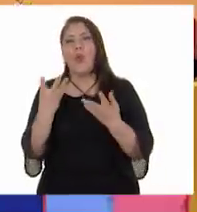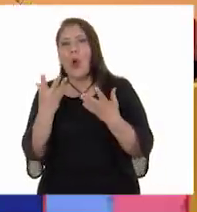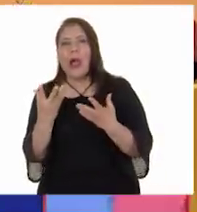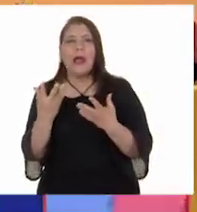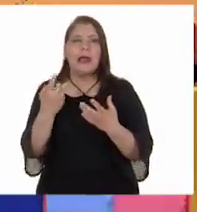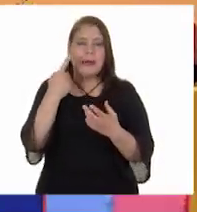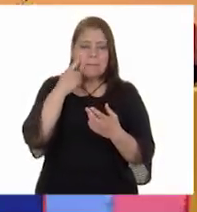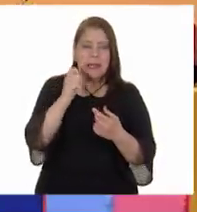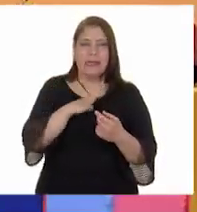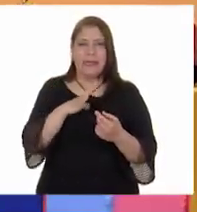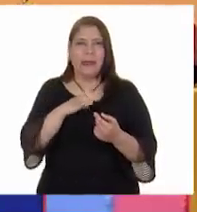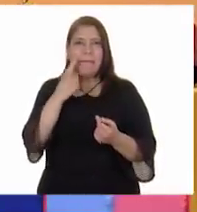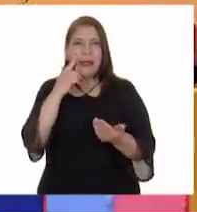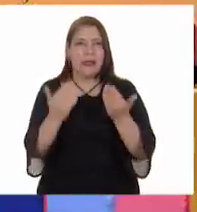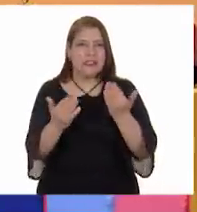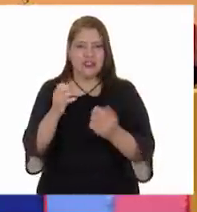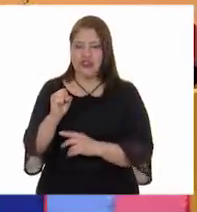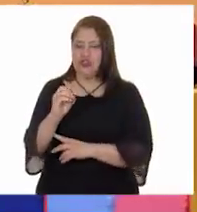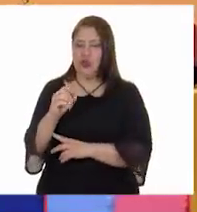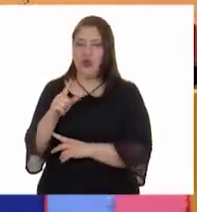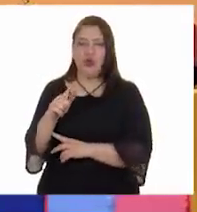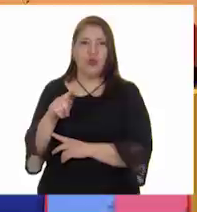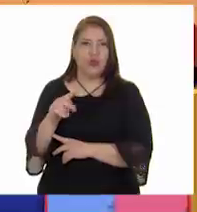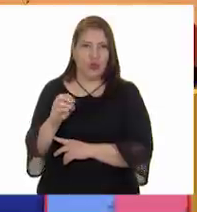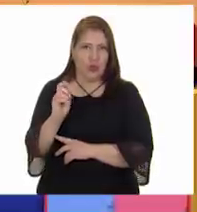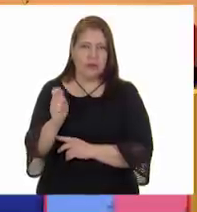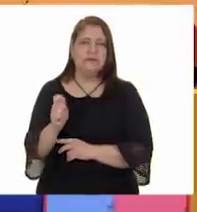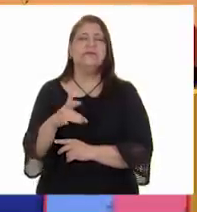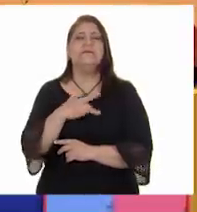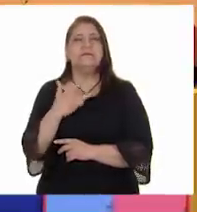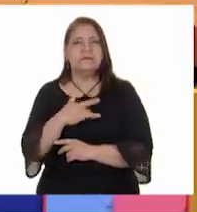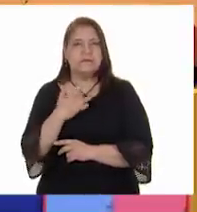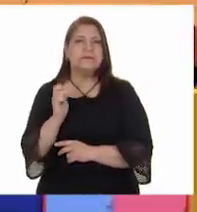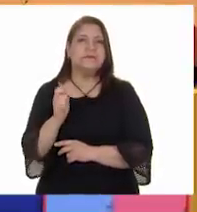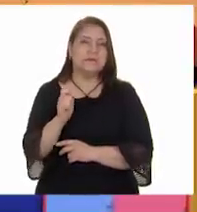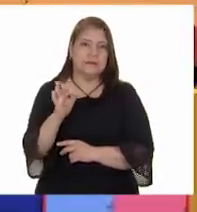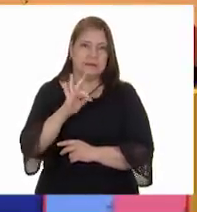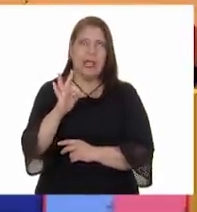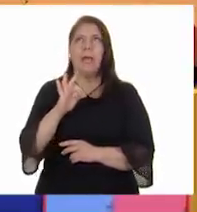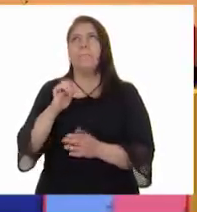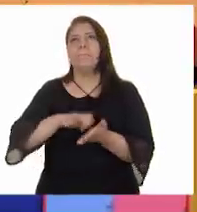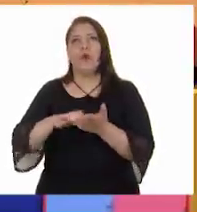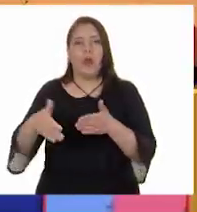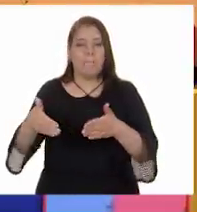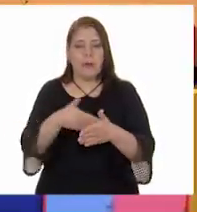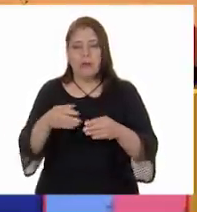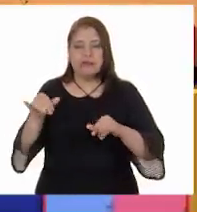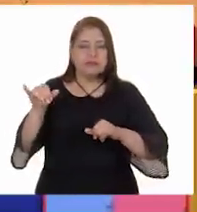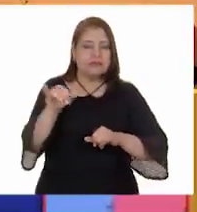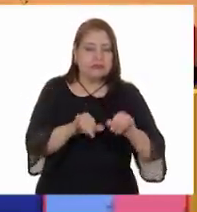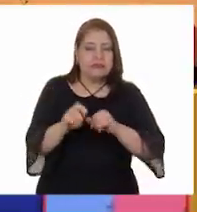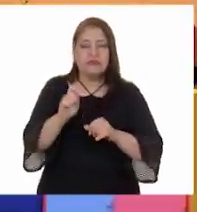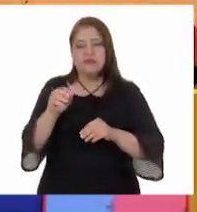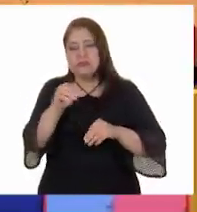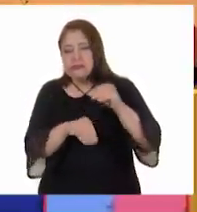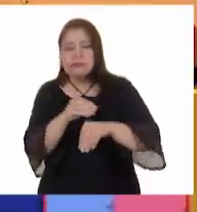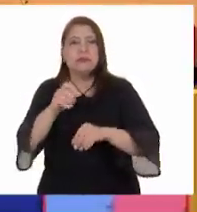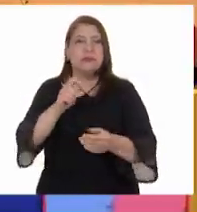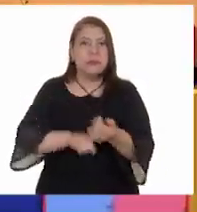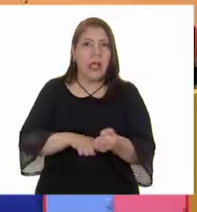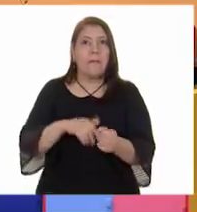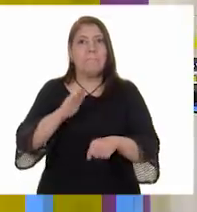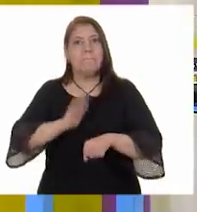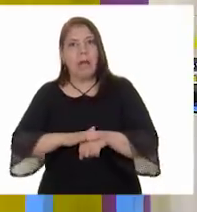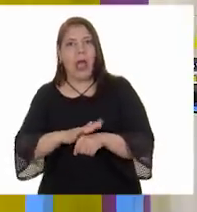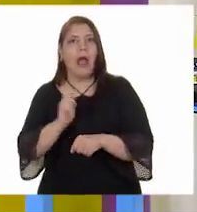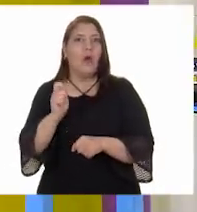proporciones de los solutos. ¿Te alguna vez te has preguntado qué pasa si a una receta de cocina le echas un ingrediente en más cantidad que